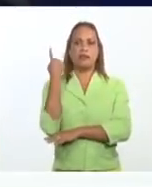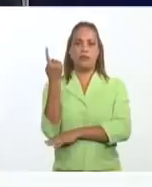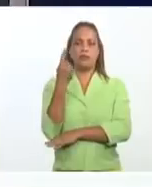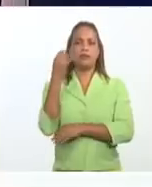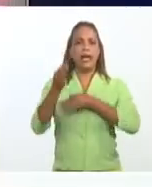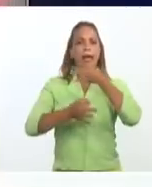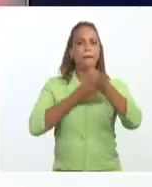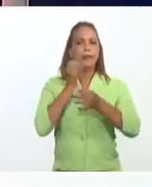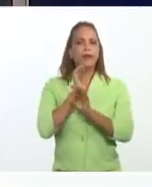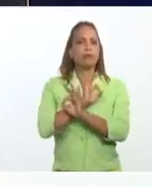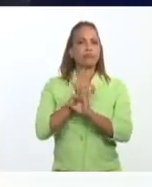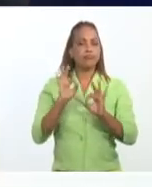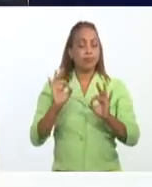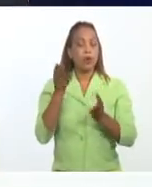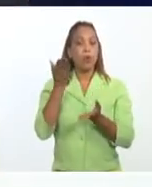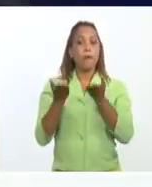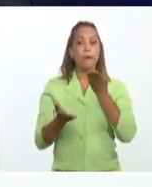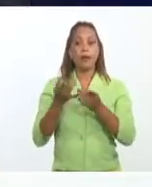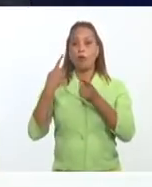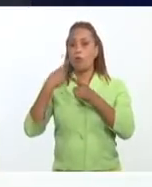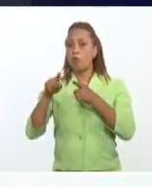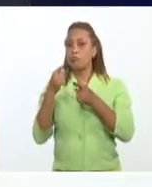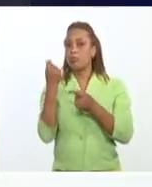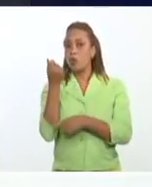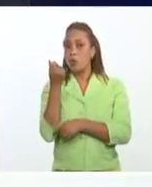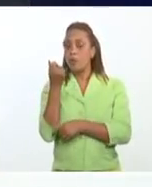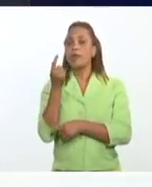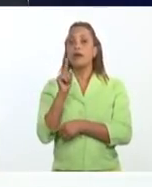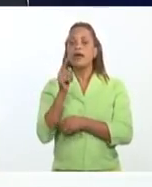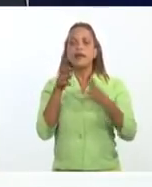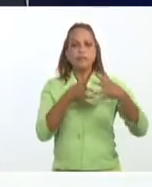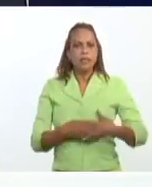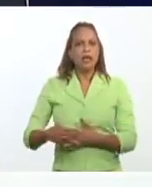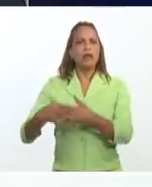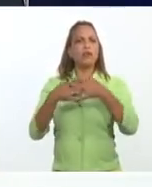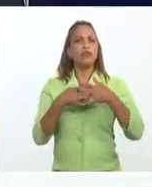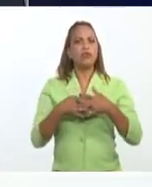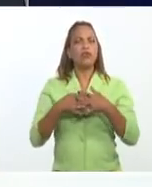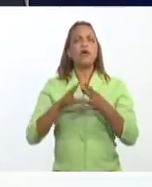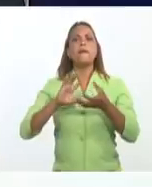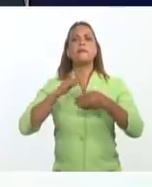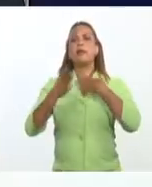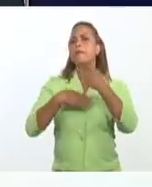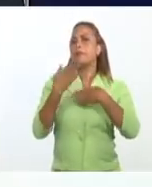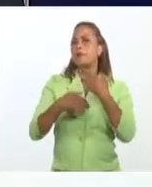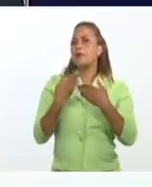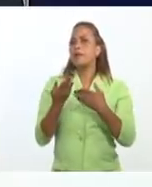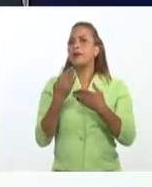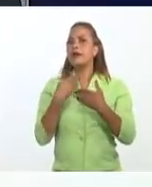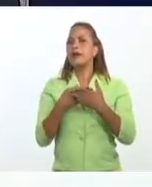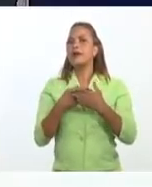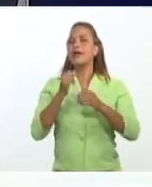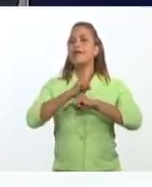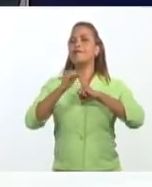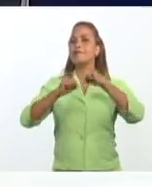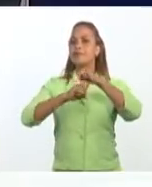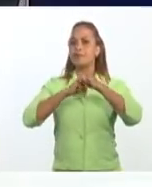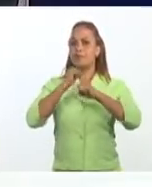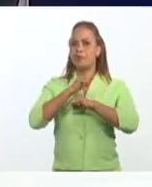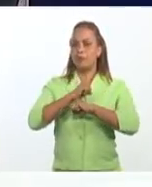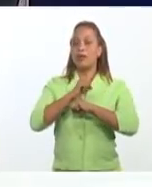en comparación con otras economías desarrolladas, Estados Unidos tiene un serio problema en materia de infraestructuras y ese